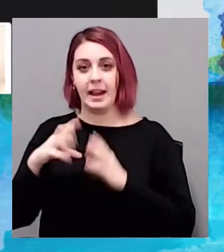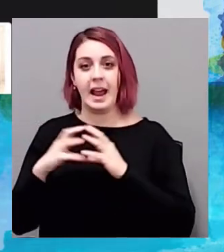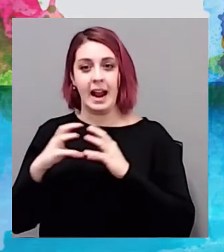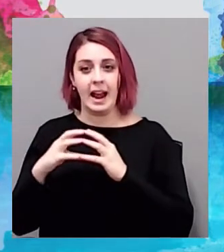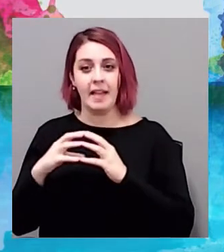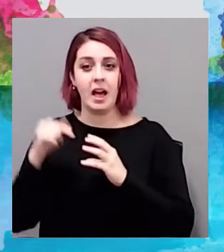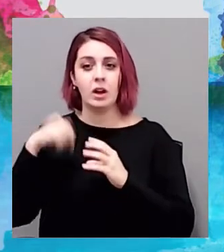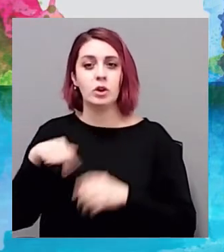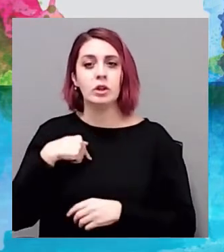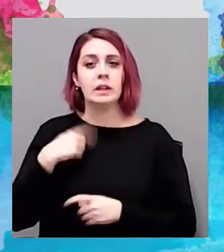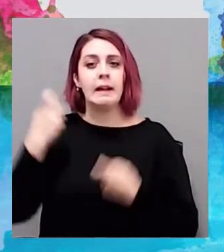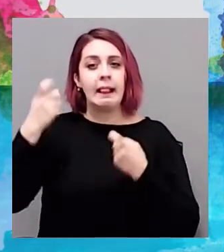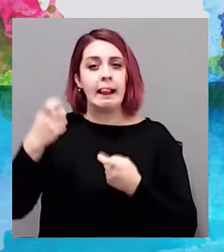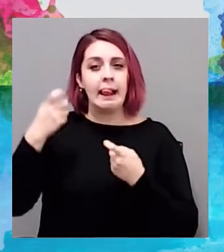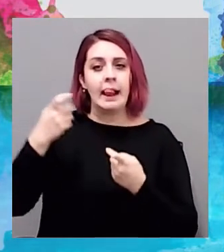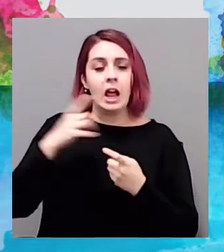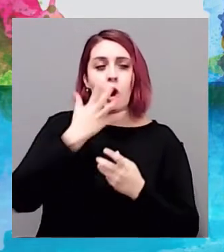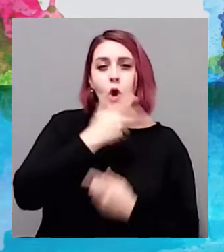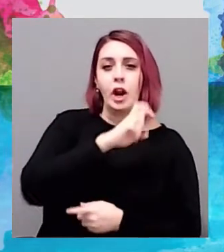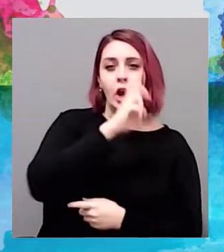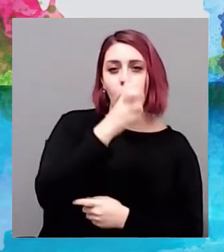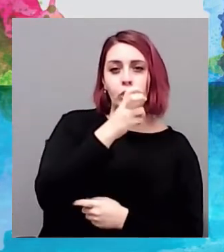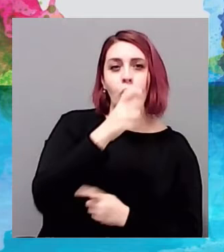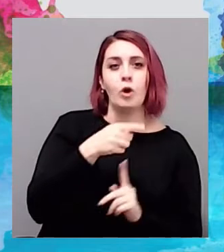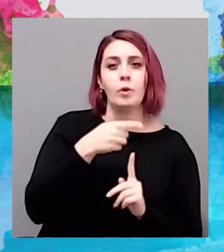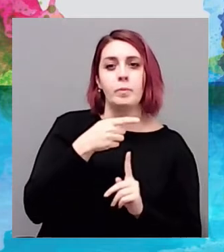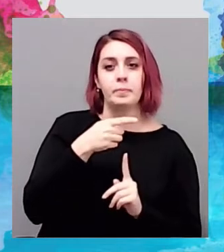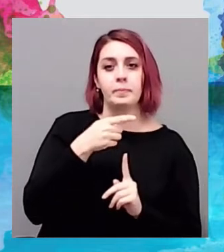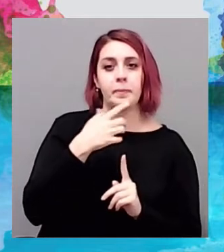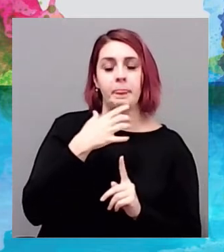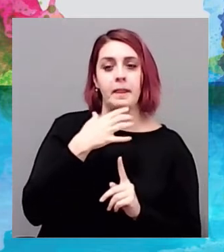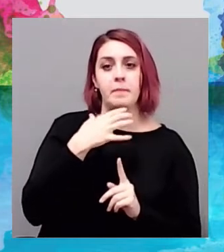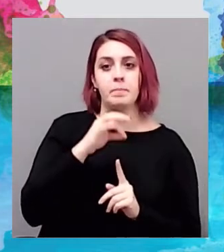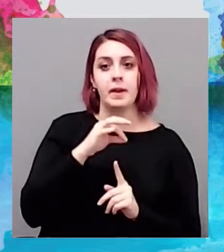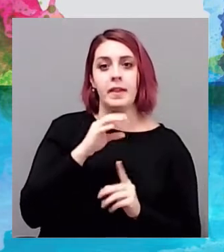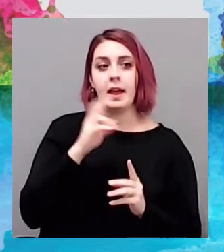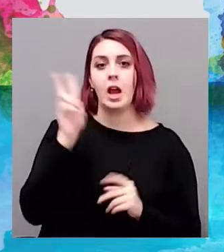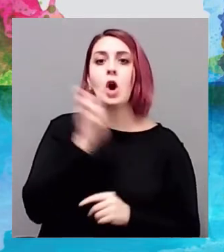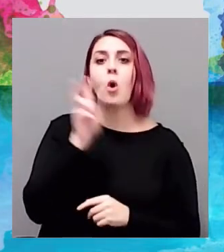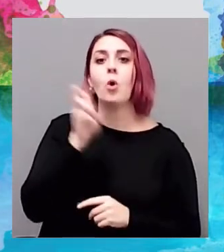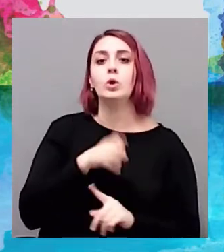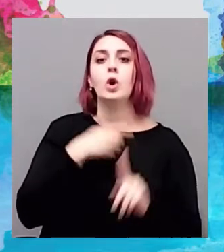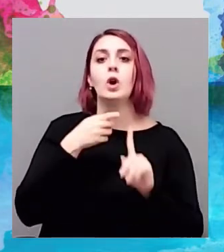ido intentando buscar otros colores que todavía pueden servir para